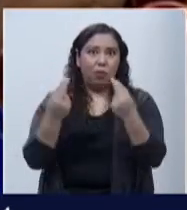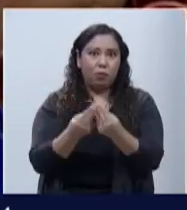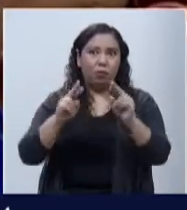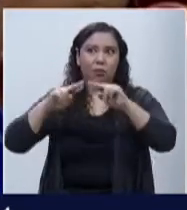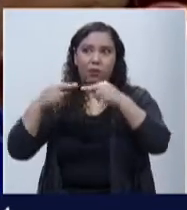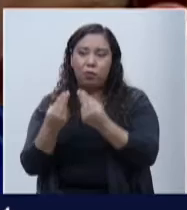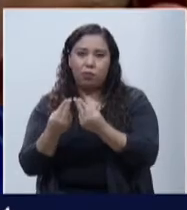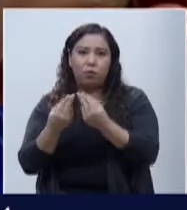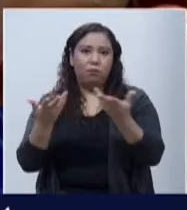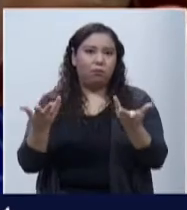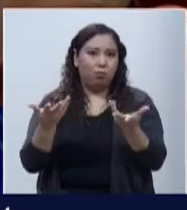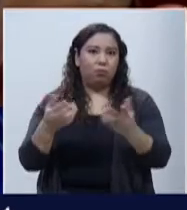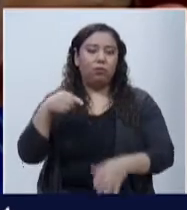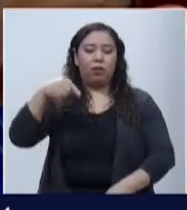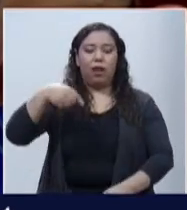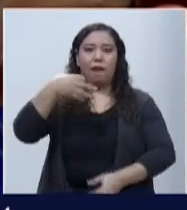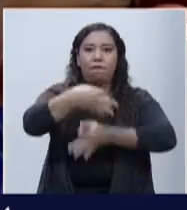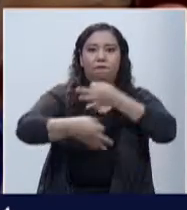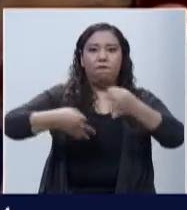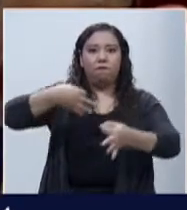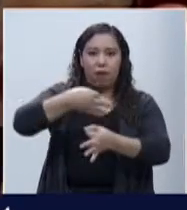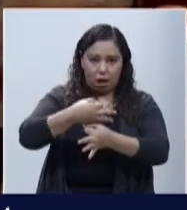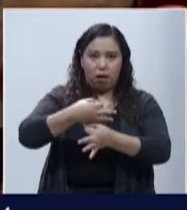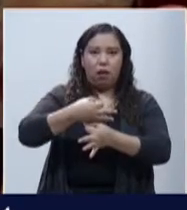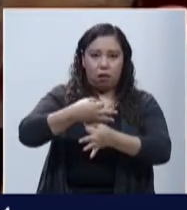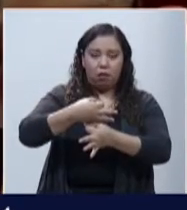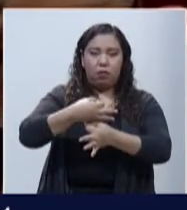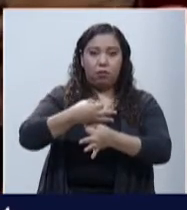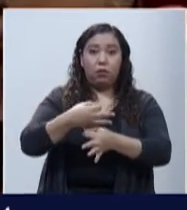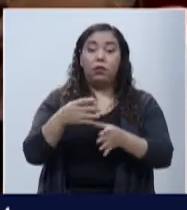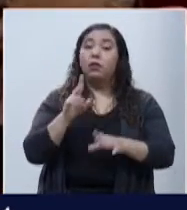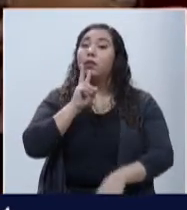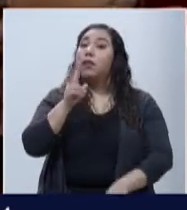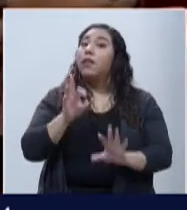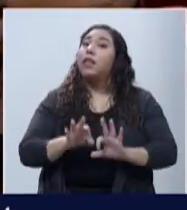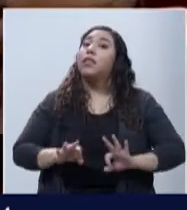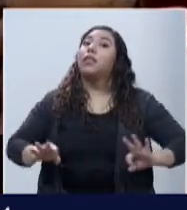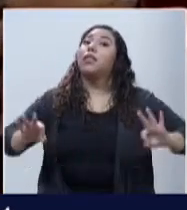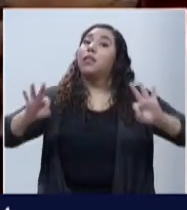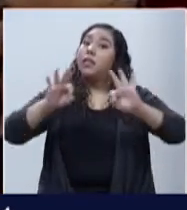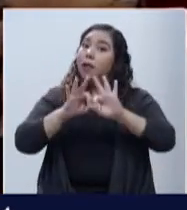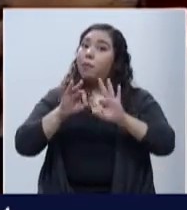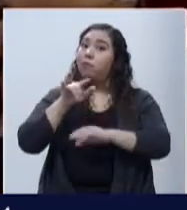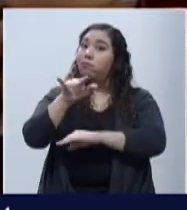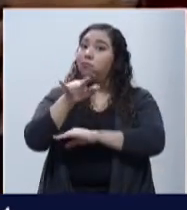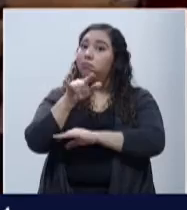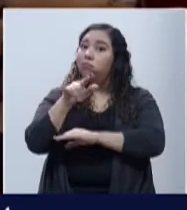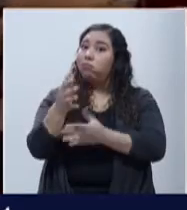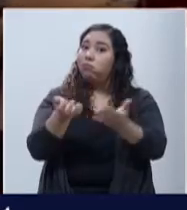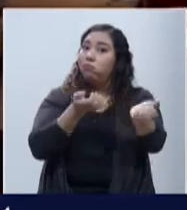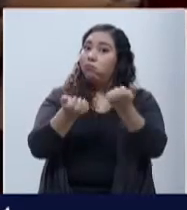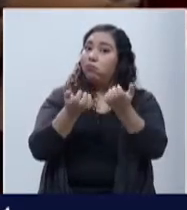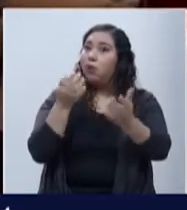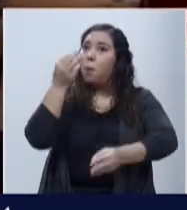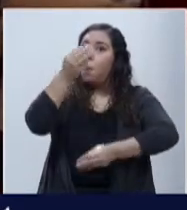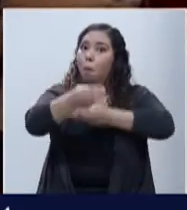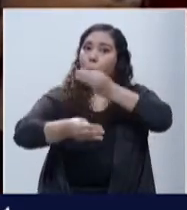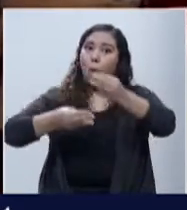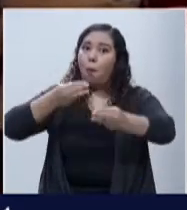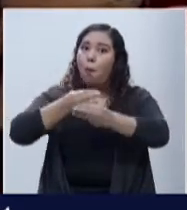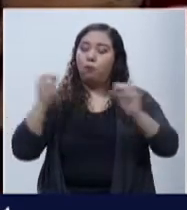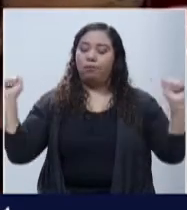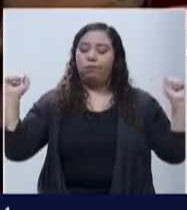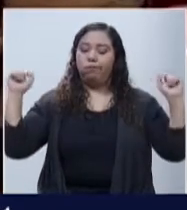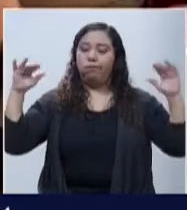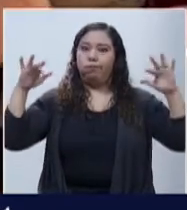es la feria que es el evento más importante en que se encuentra negro líneas de compactos por qué razón o que en